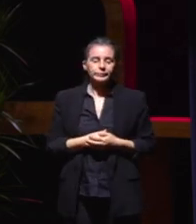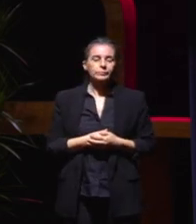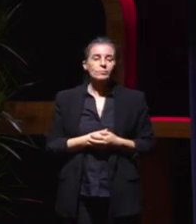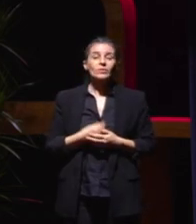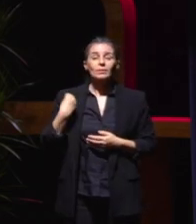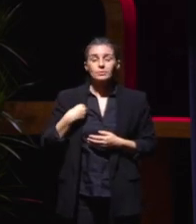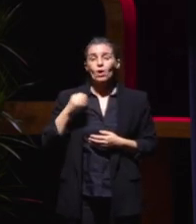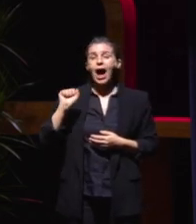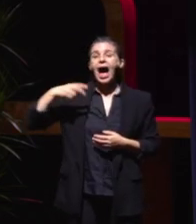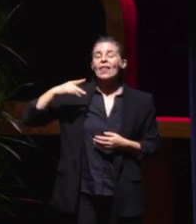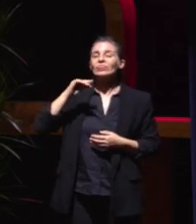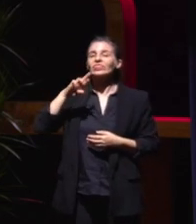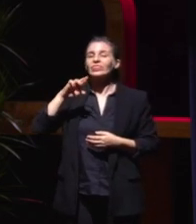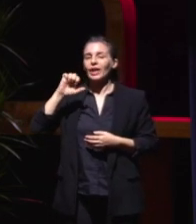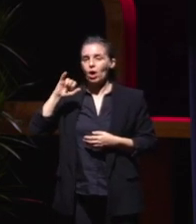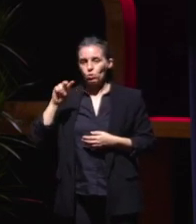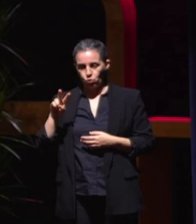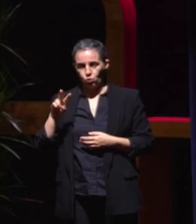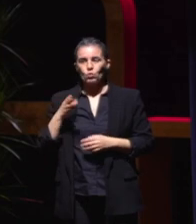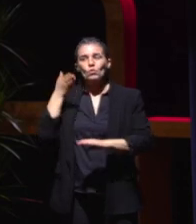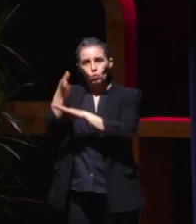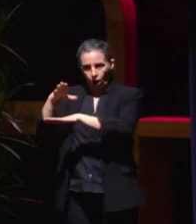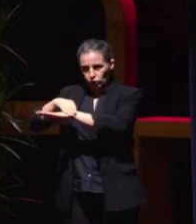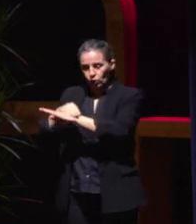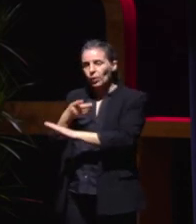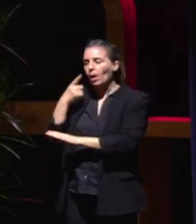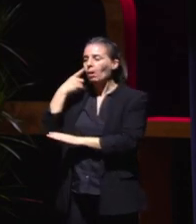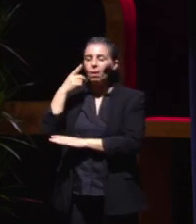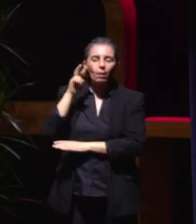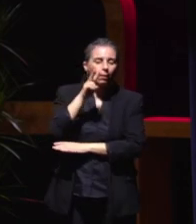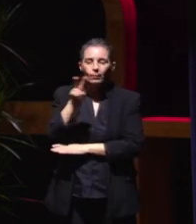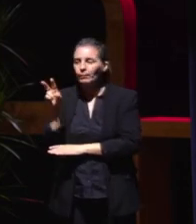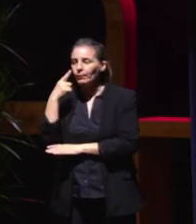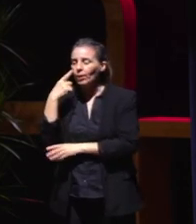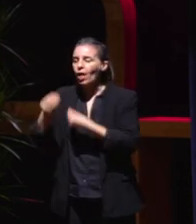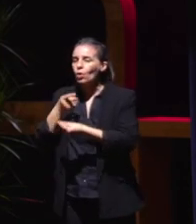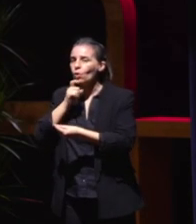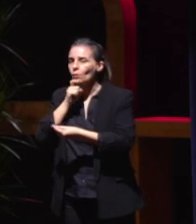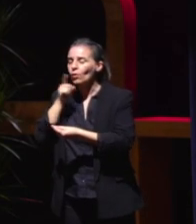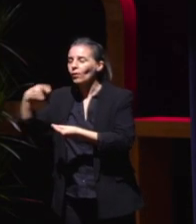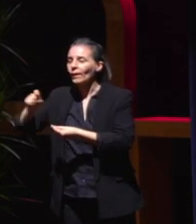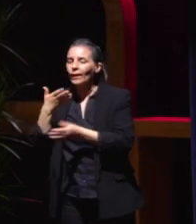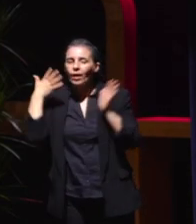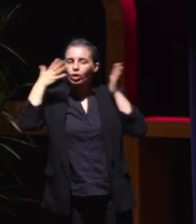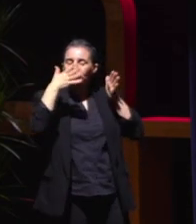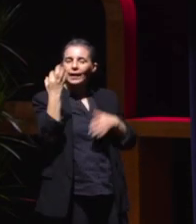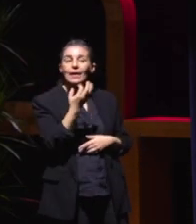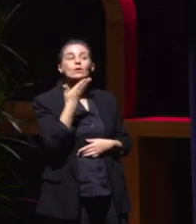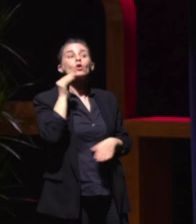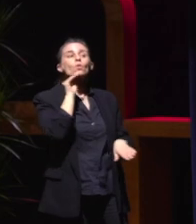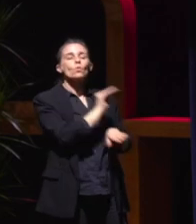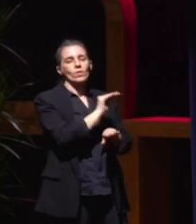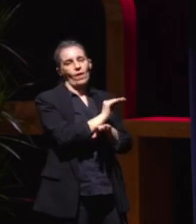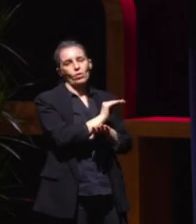se fue a Suecia para ver cómo lo habían hecho Y qué le dijeron las suecas muchísimo cuidado lo más importante es la ley porque en el momento